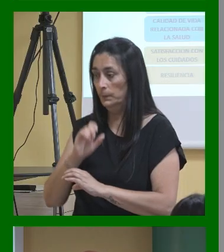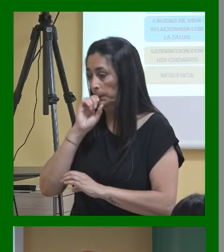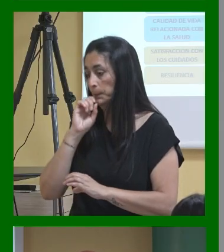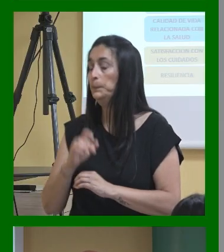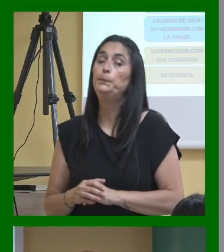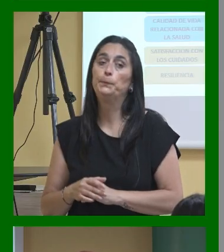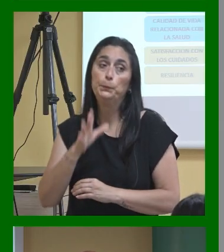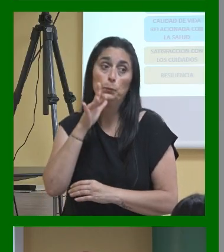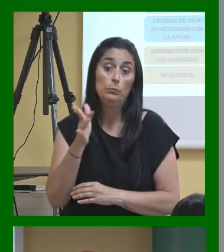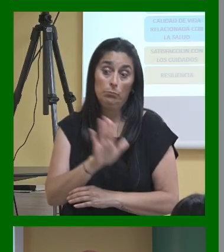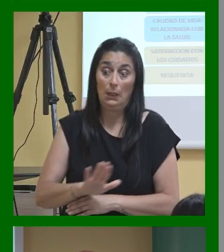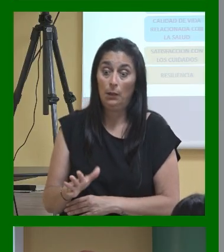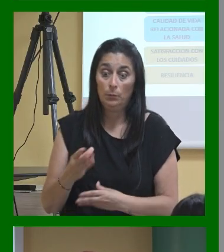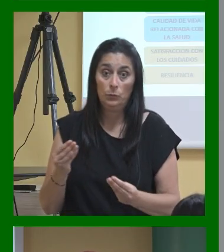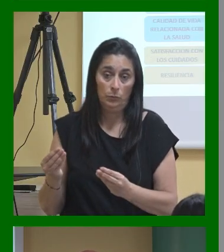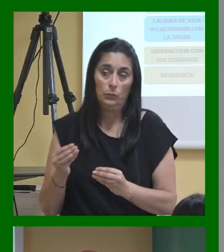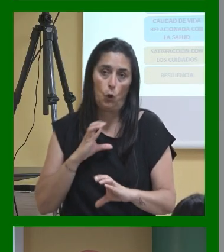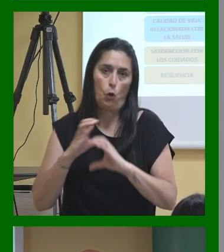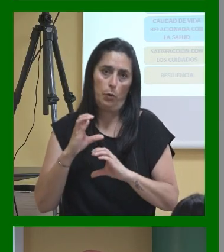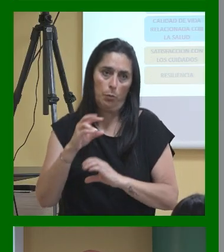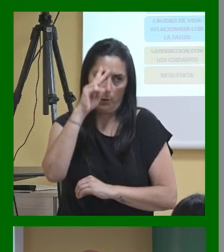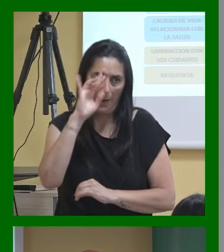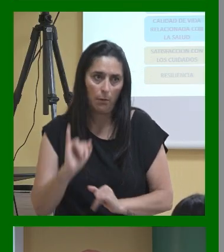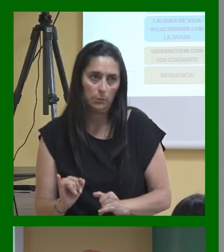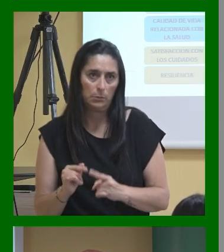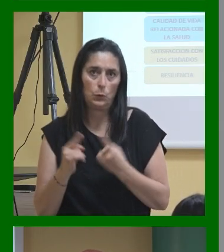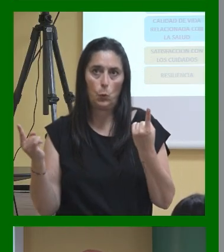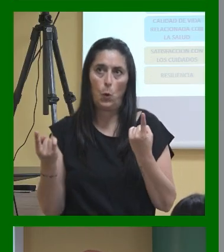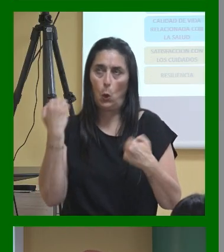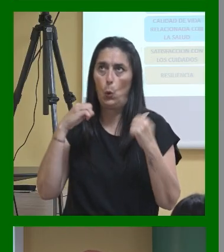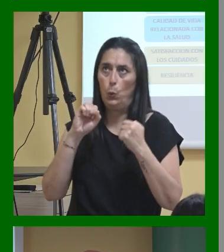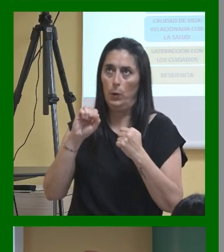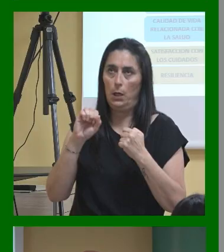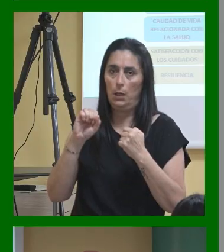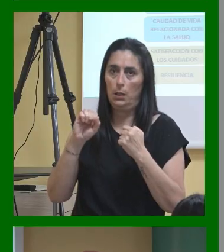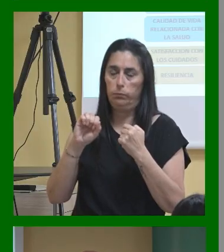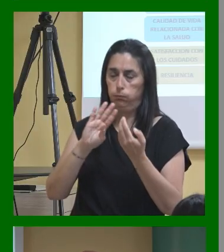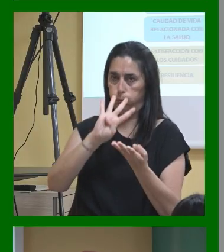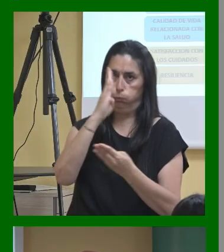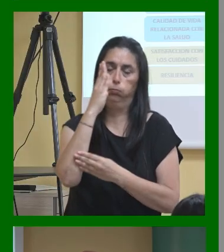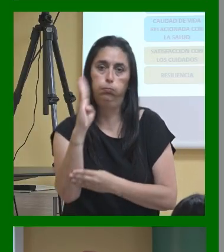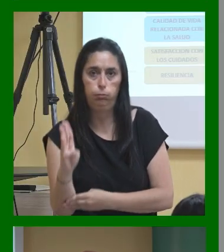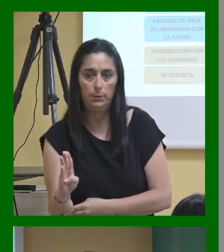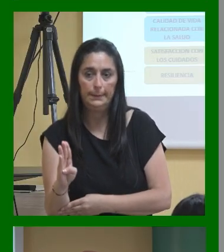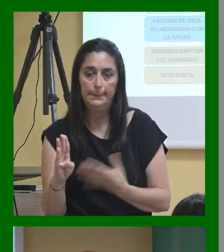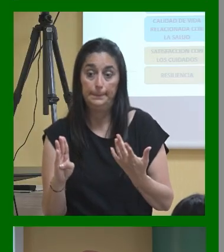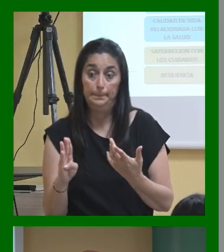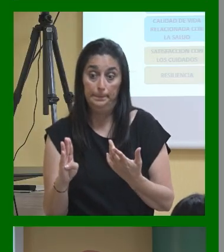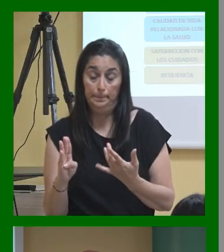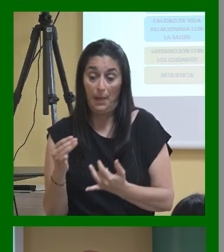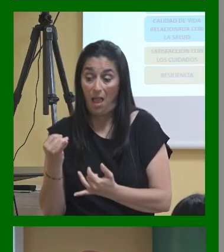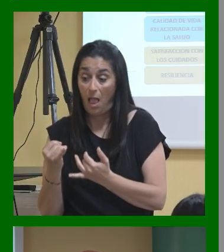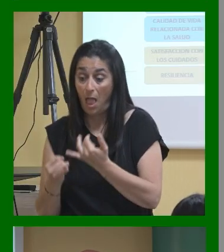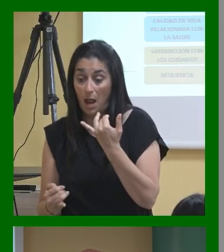porque estos niños, muchos de los niños tienen problemas de comunicación, alteraciones de conducta, al final el informante